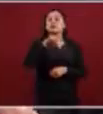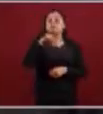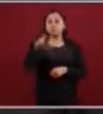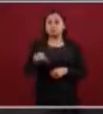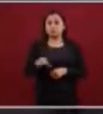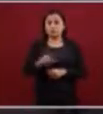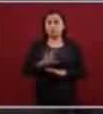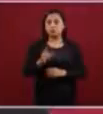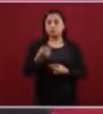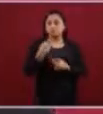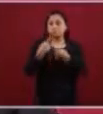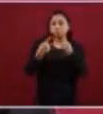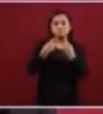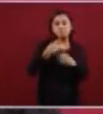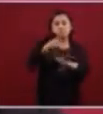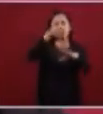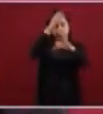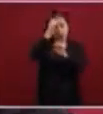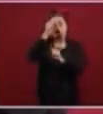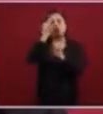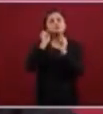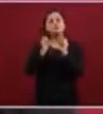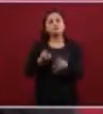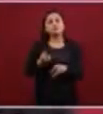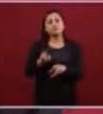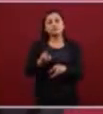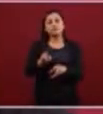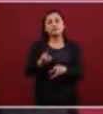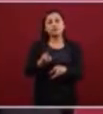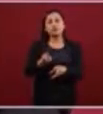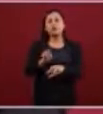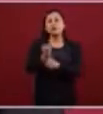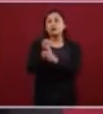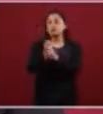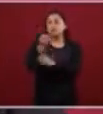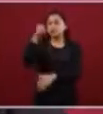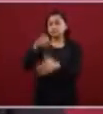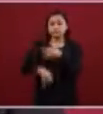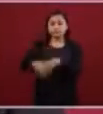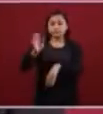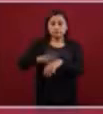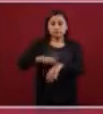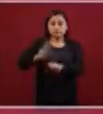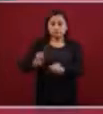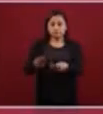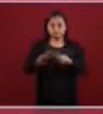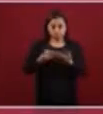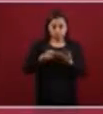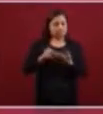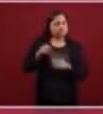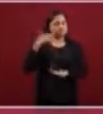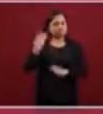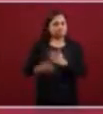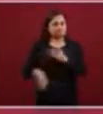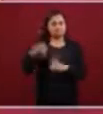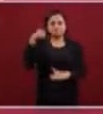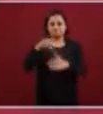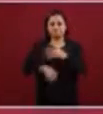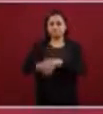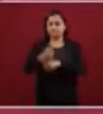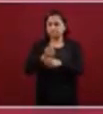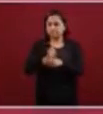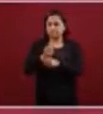que vamos a indagar más para